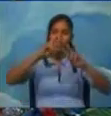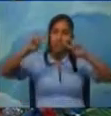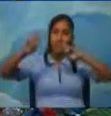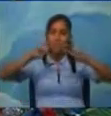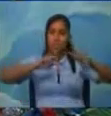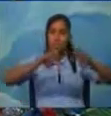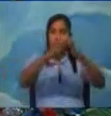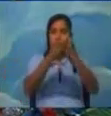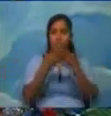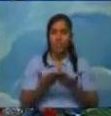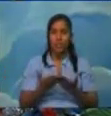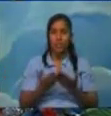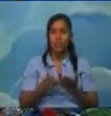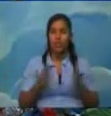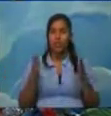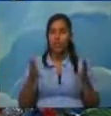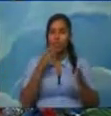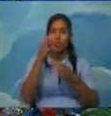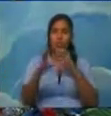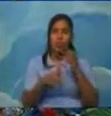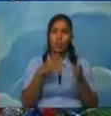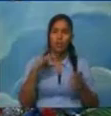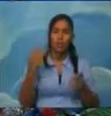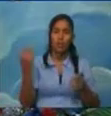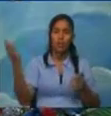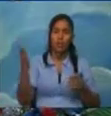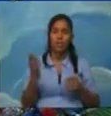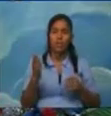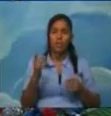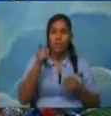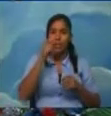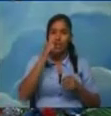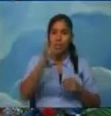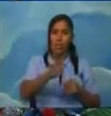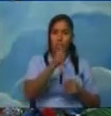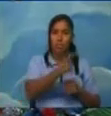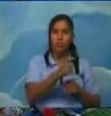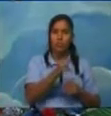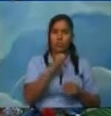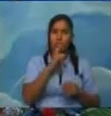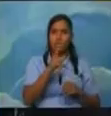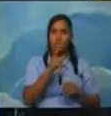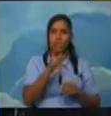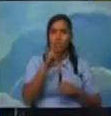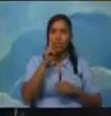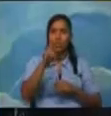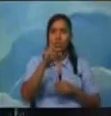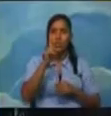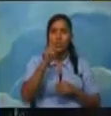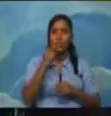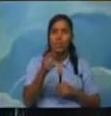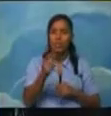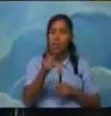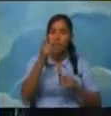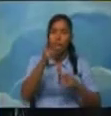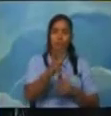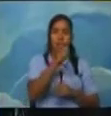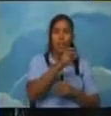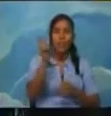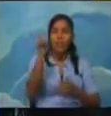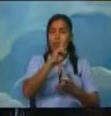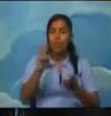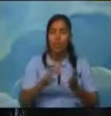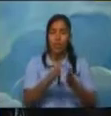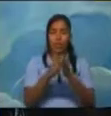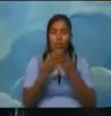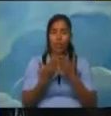escrituras. Los grandes problemas que vienen en el hombre y la humanidad en el pleno siglo XXI es que la gente no lee la Biblia. Cuando